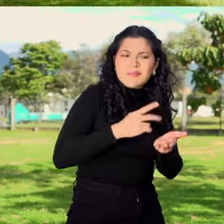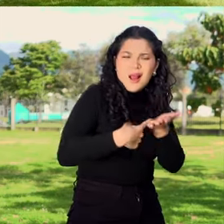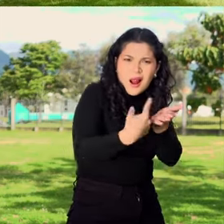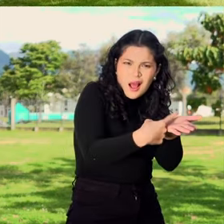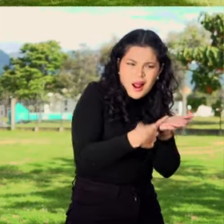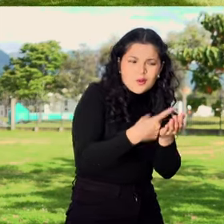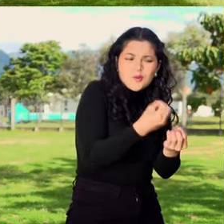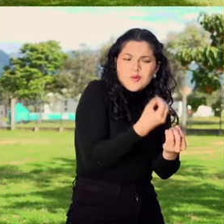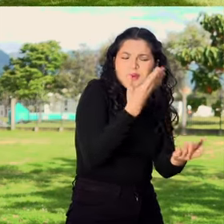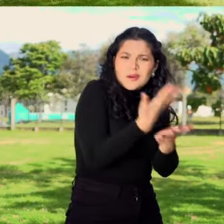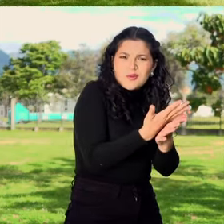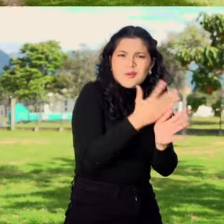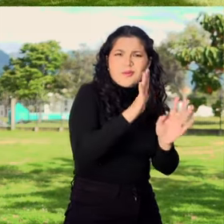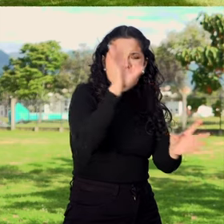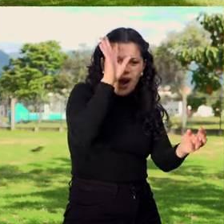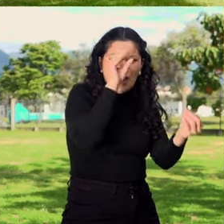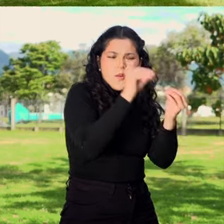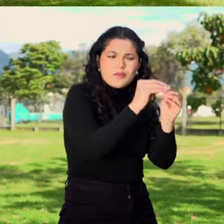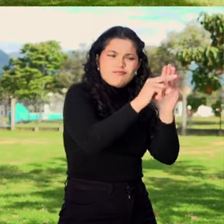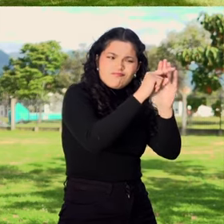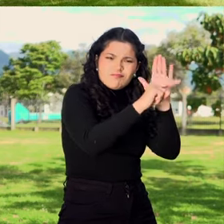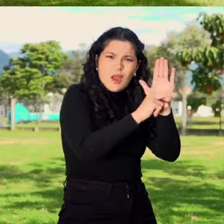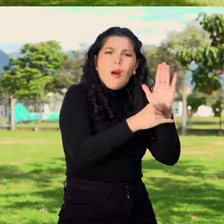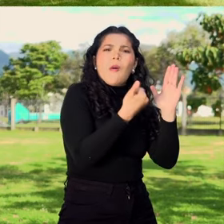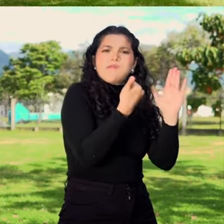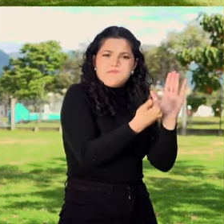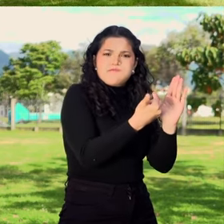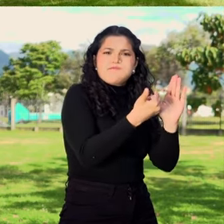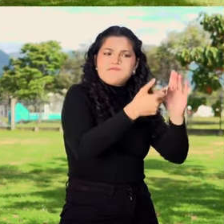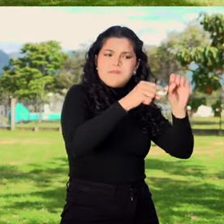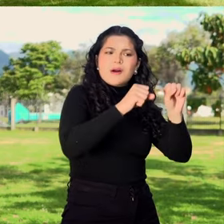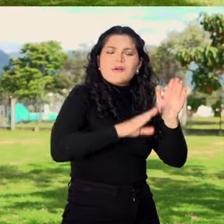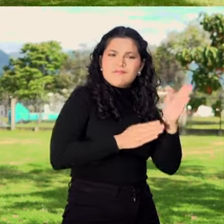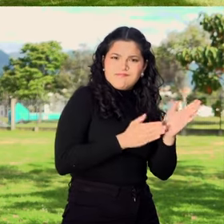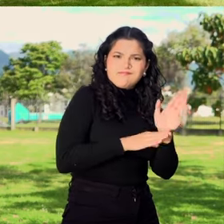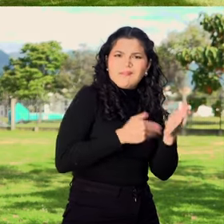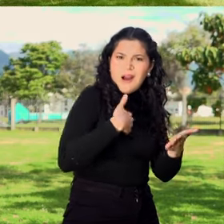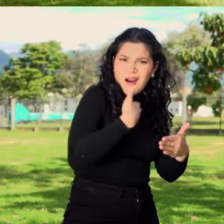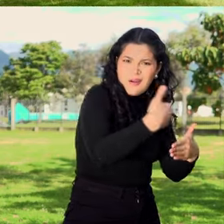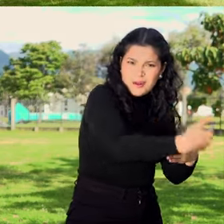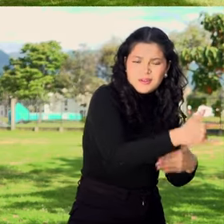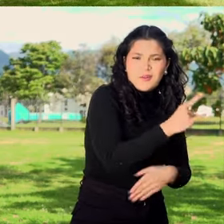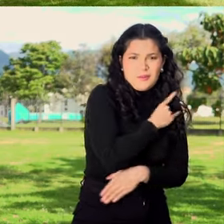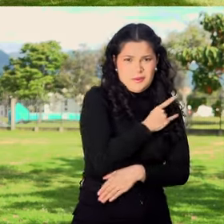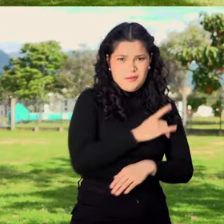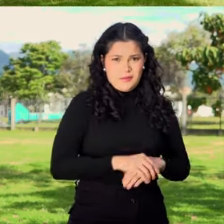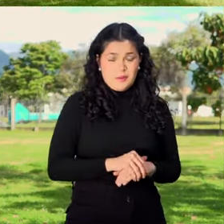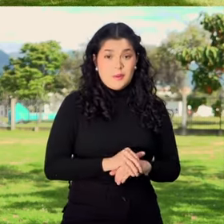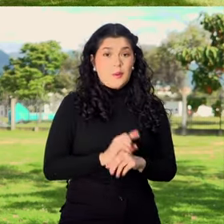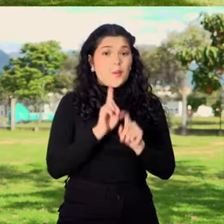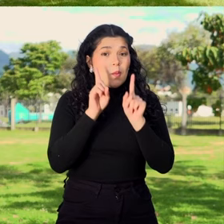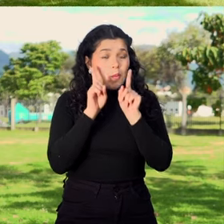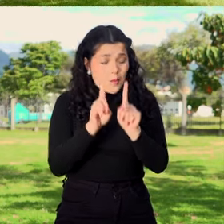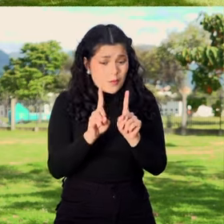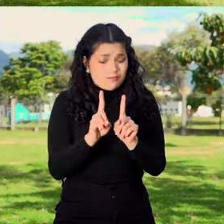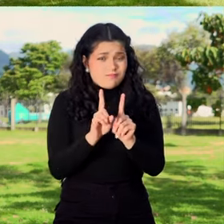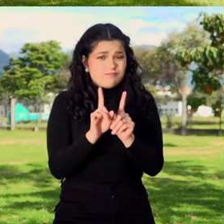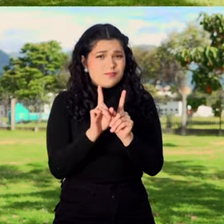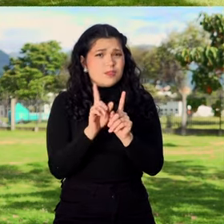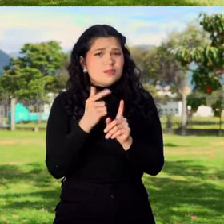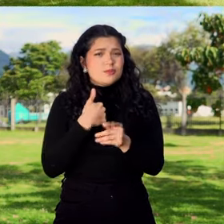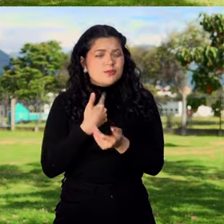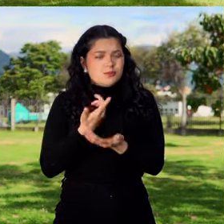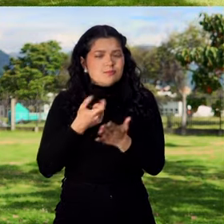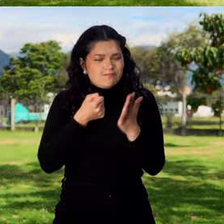está estructurado de acuerdo con normas vigentes en la universidad el único elemento insisto mucho en esto que será